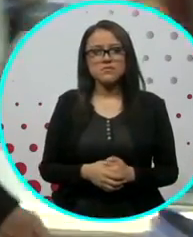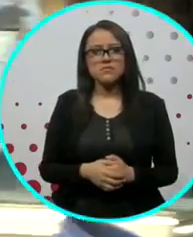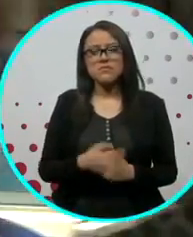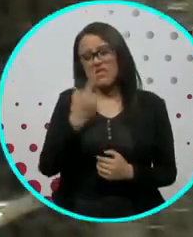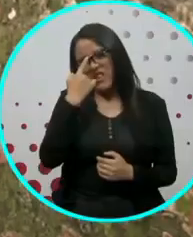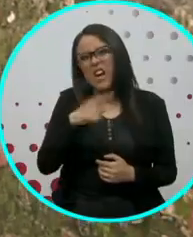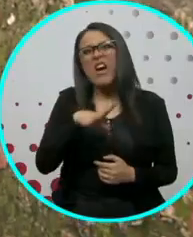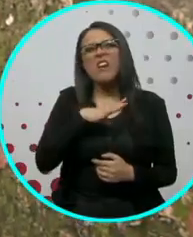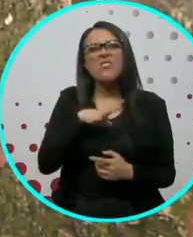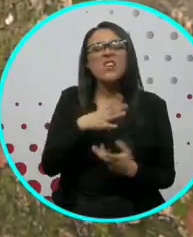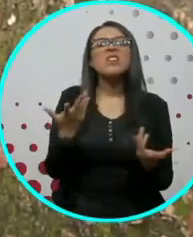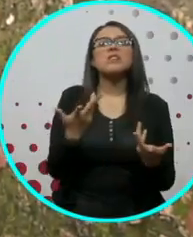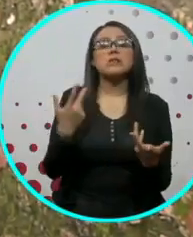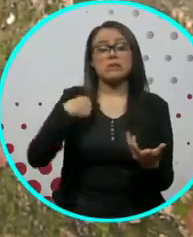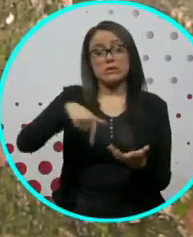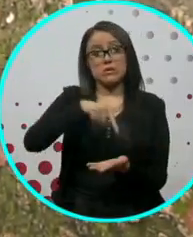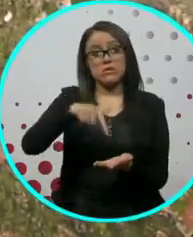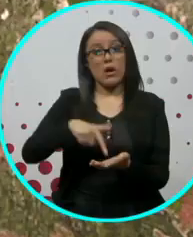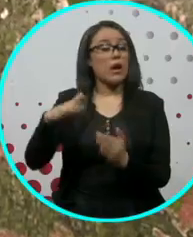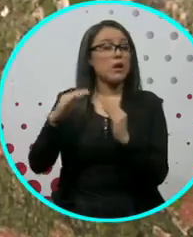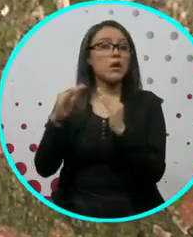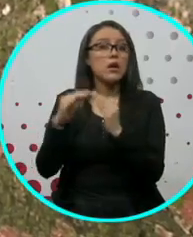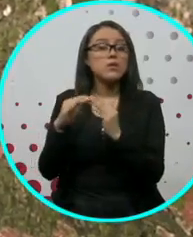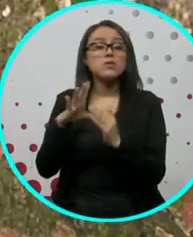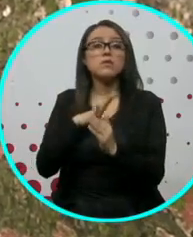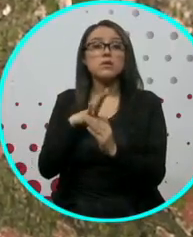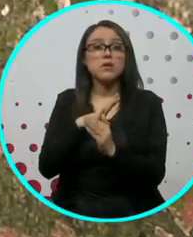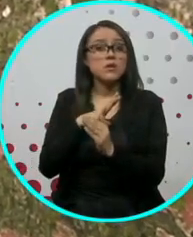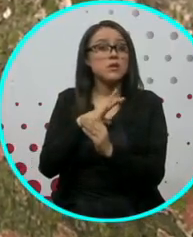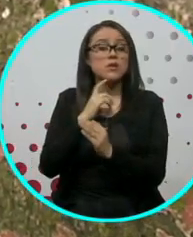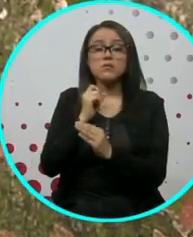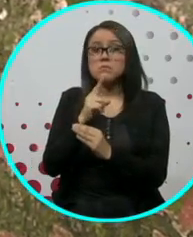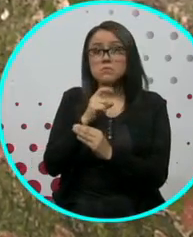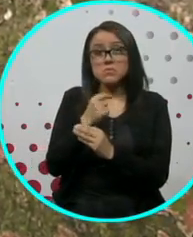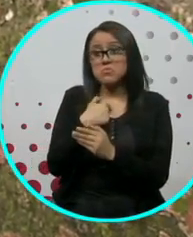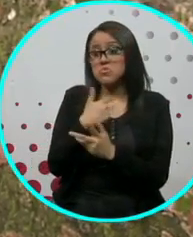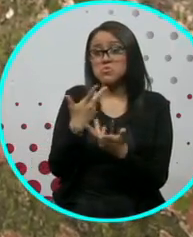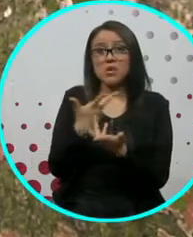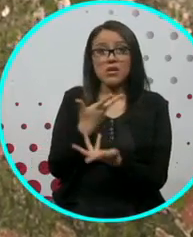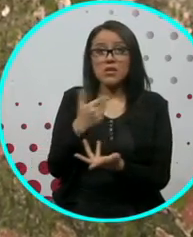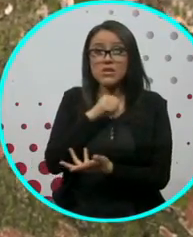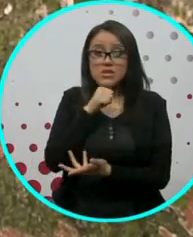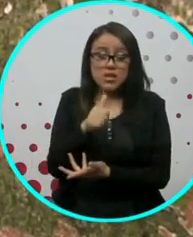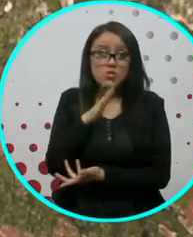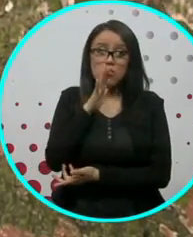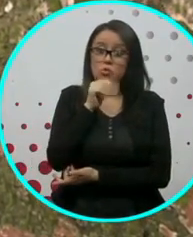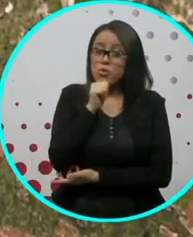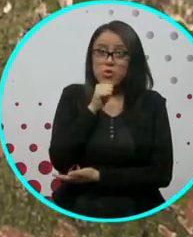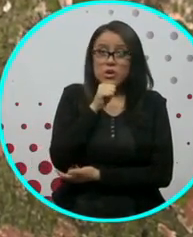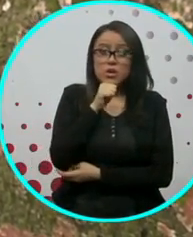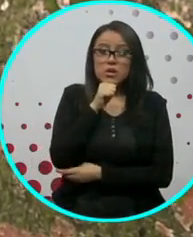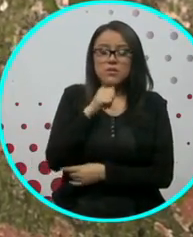Ha afectado mi vida aquí también en la casa porque no puedo hacer prácticamente nada. Nada de...